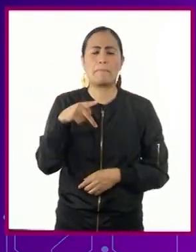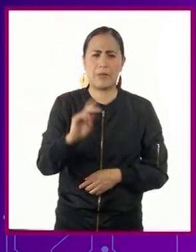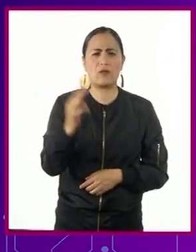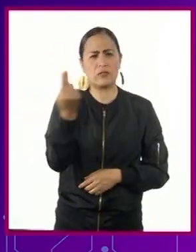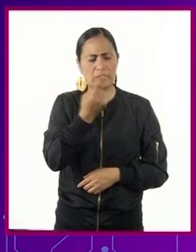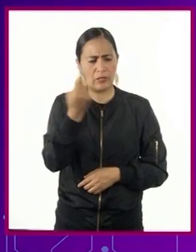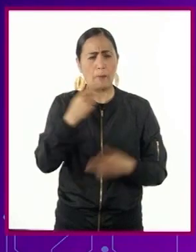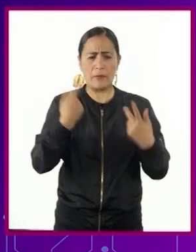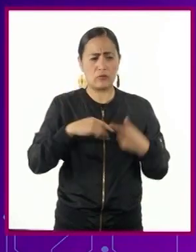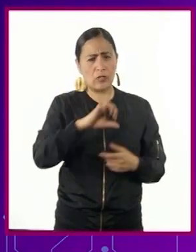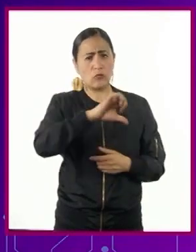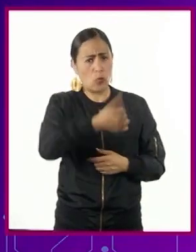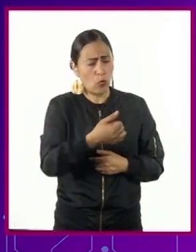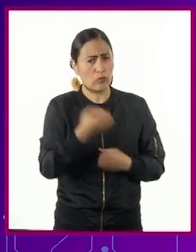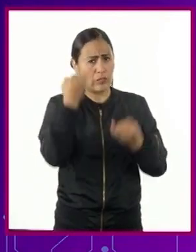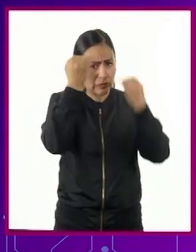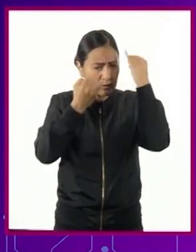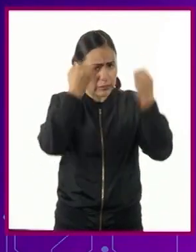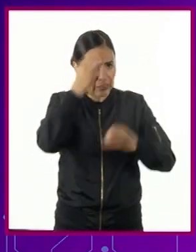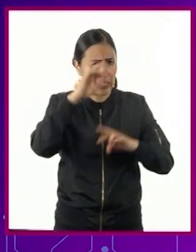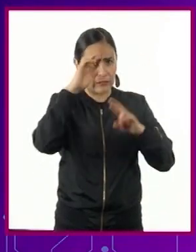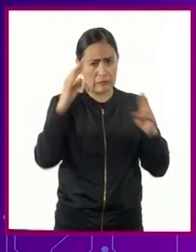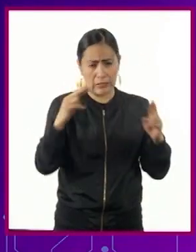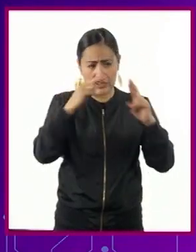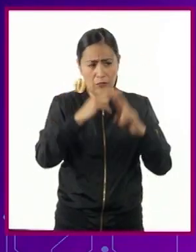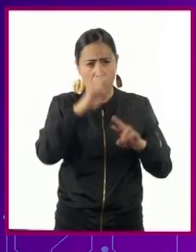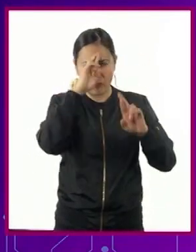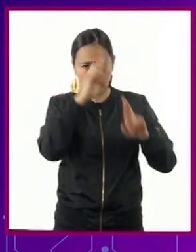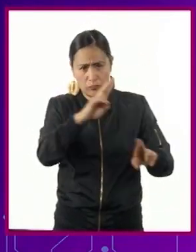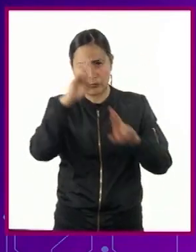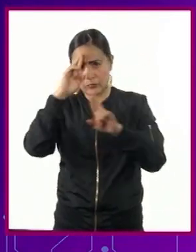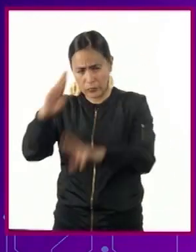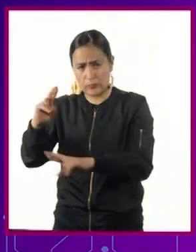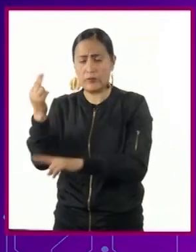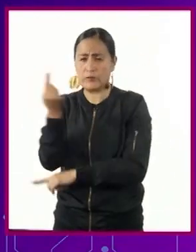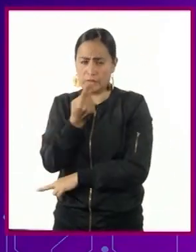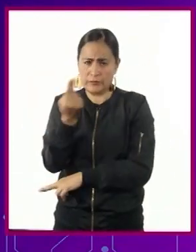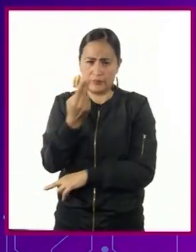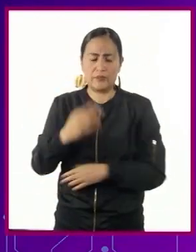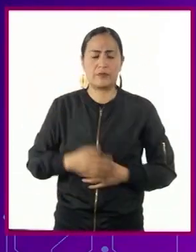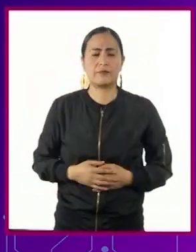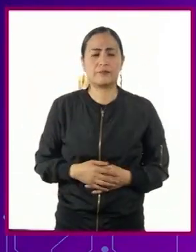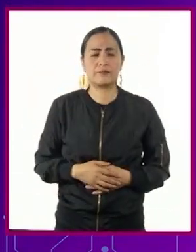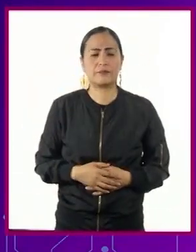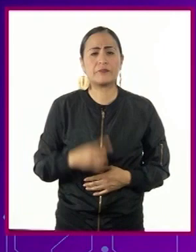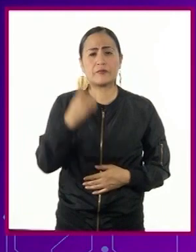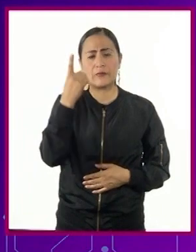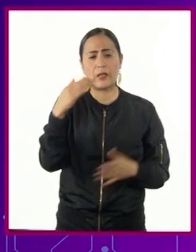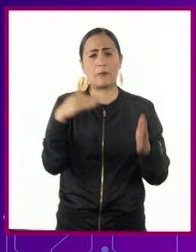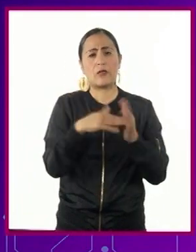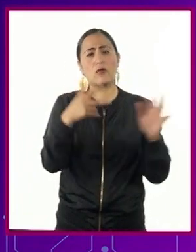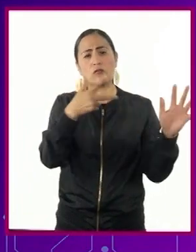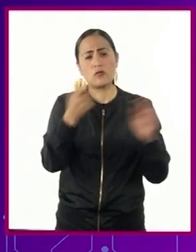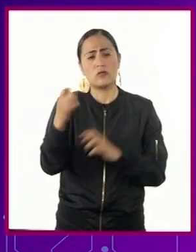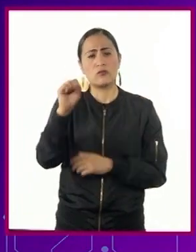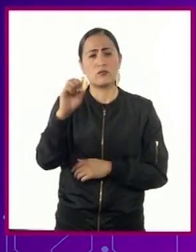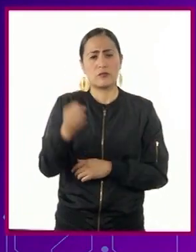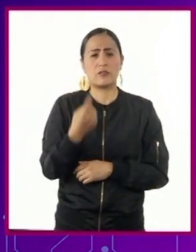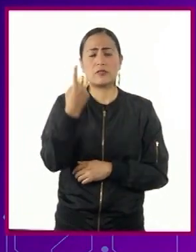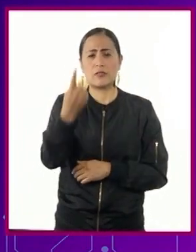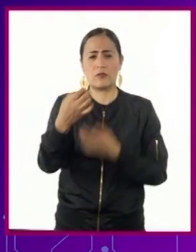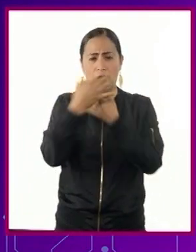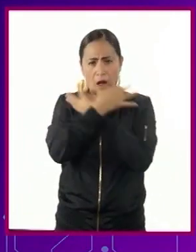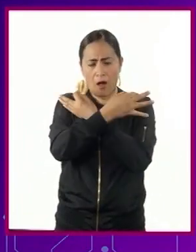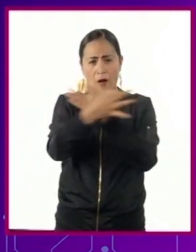creencias de los demás, así como la preservación de la moral y de la paz pública. En 1861 se promulgó